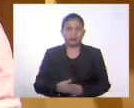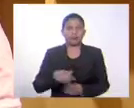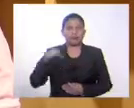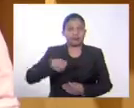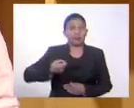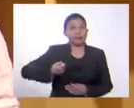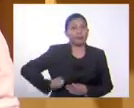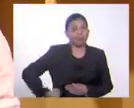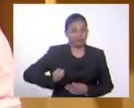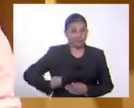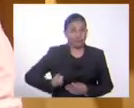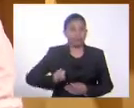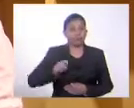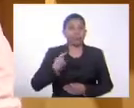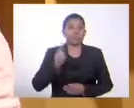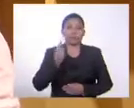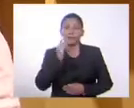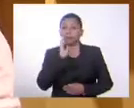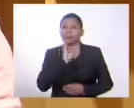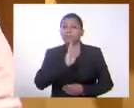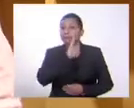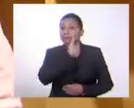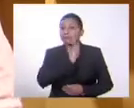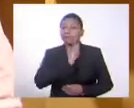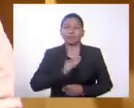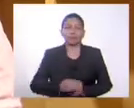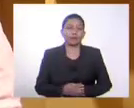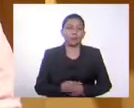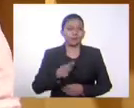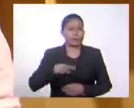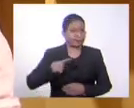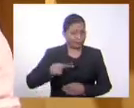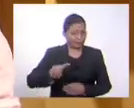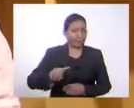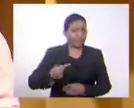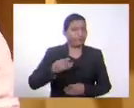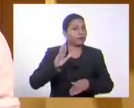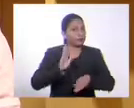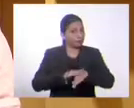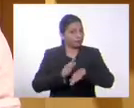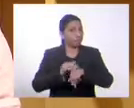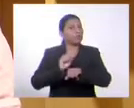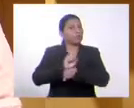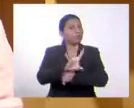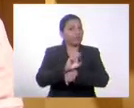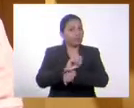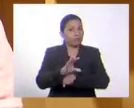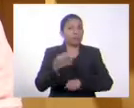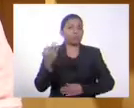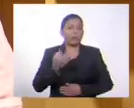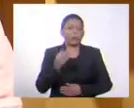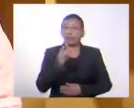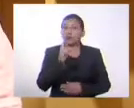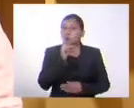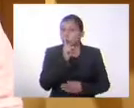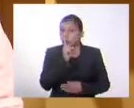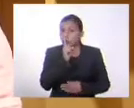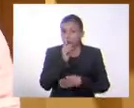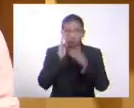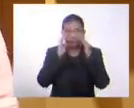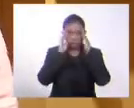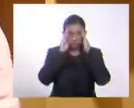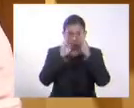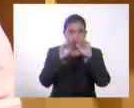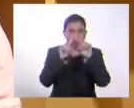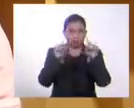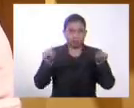la recomendación a mantener silencio para que puedan llegar a poner atención y también tomen los apuntes respectivos con esta